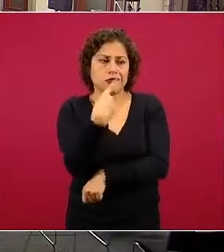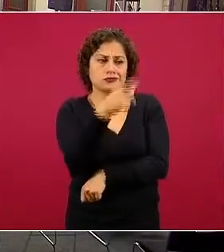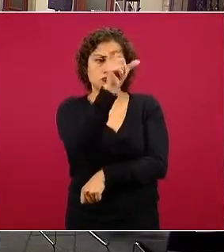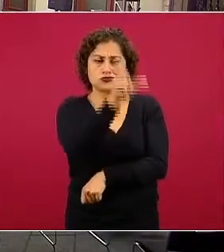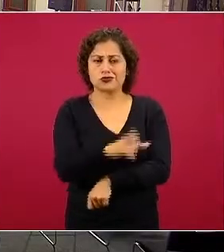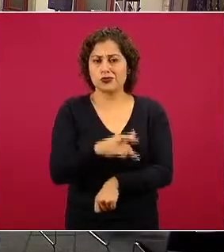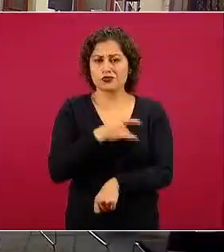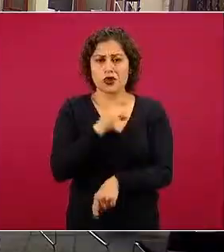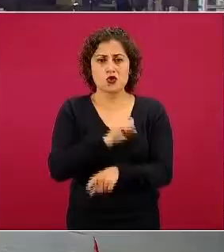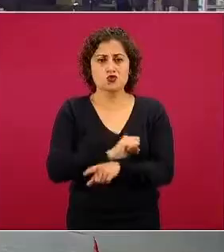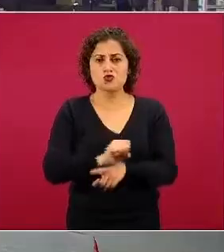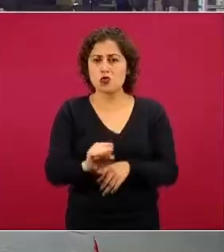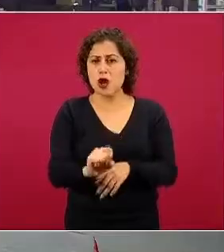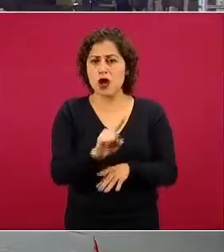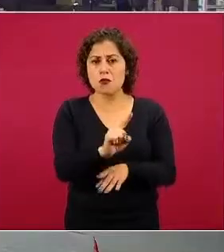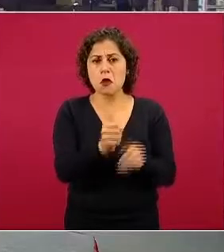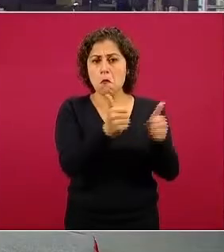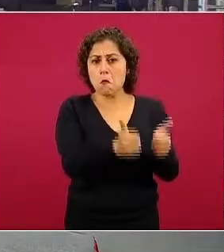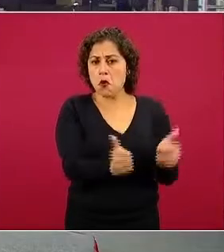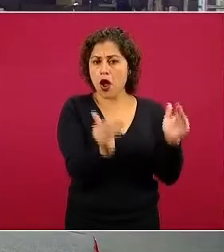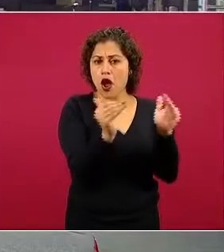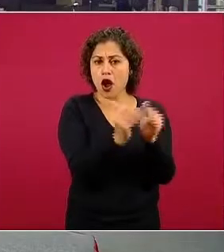como para recuperarse en casa.